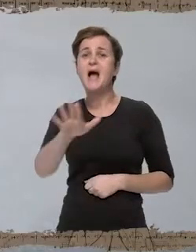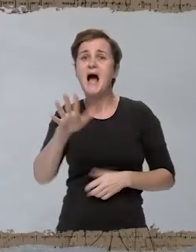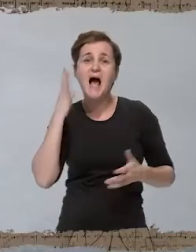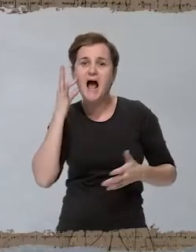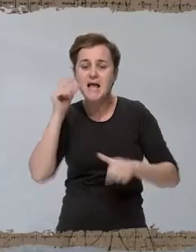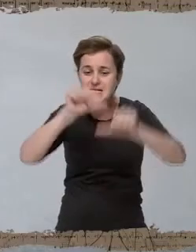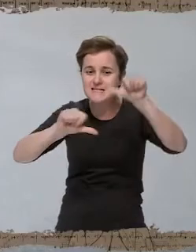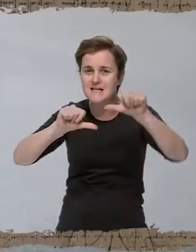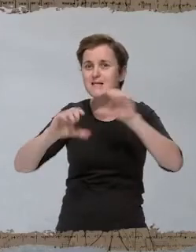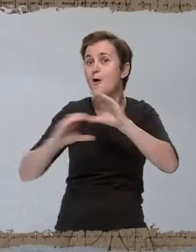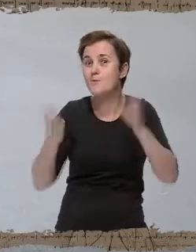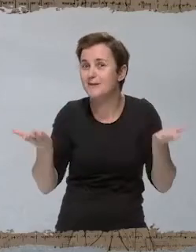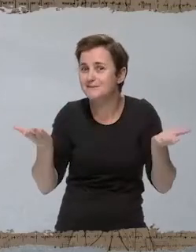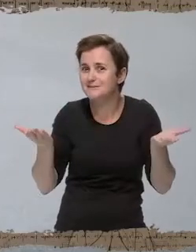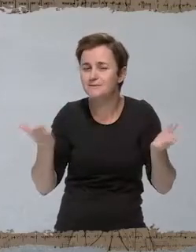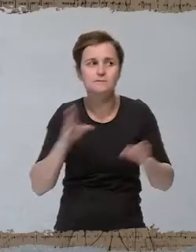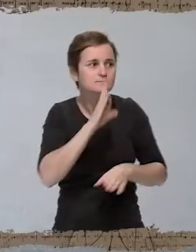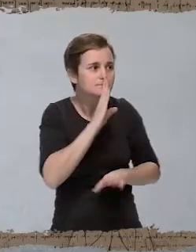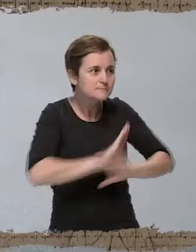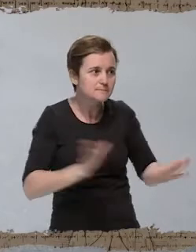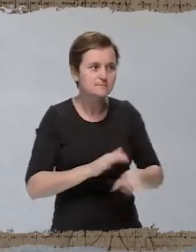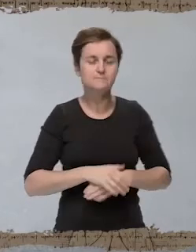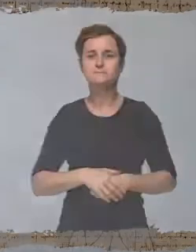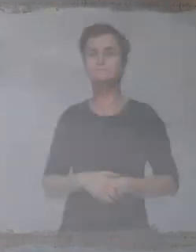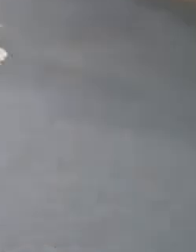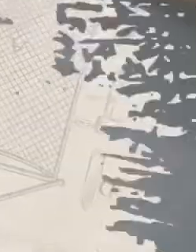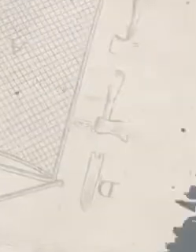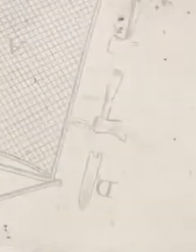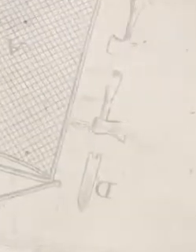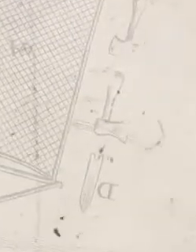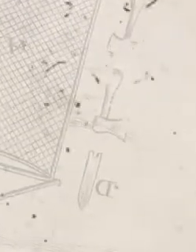eso sería ciencia de la comunicación.